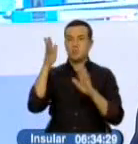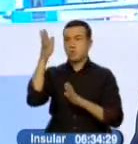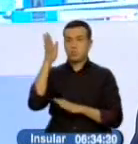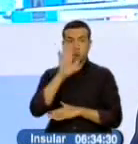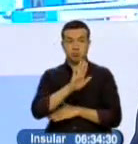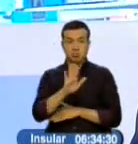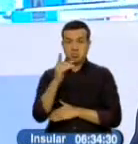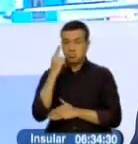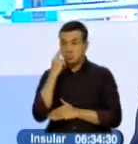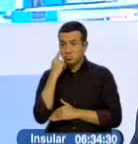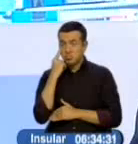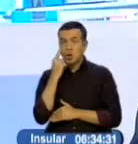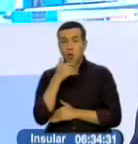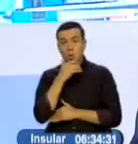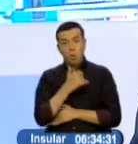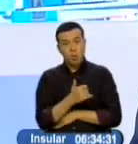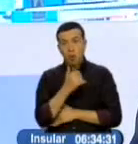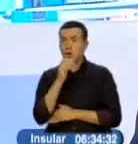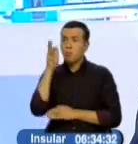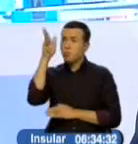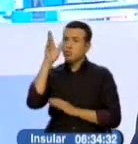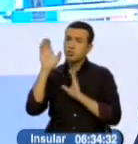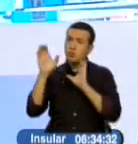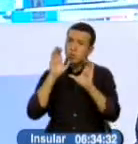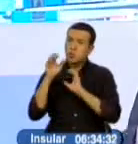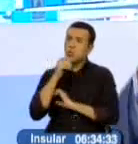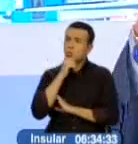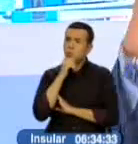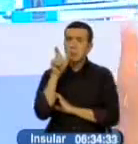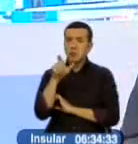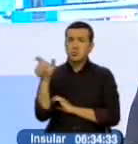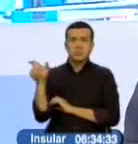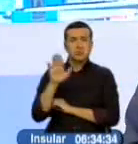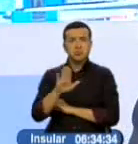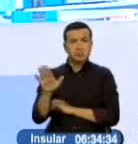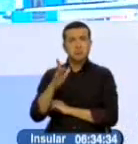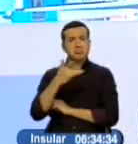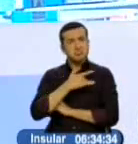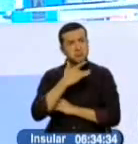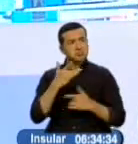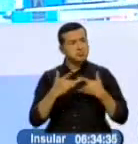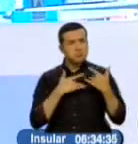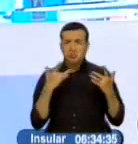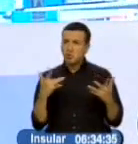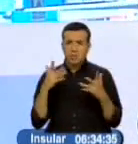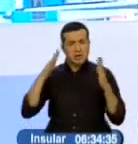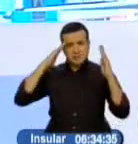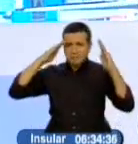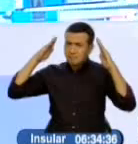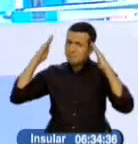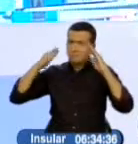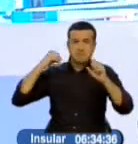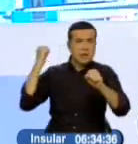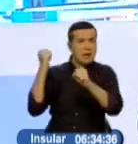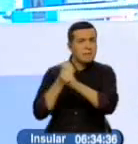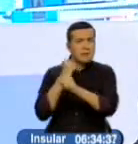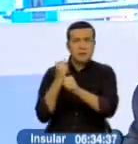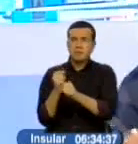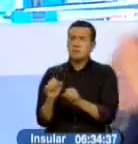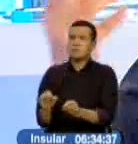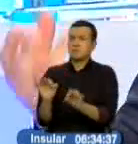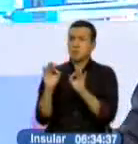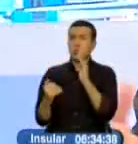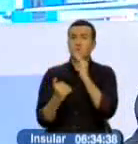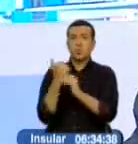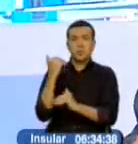maestro es increíble. Hablar con los maestros, personas absolutamente motivadas, dedicadas, con